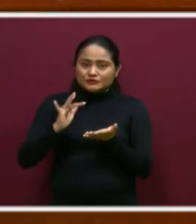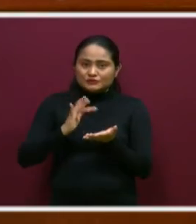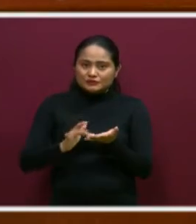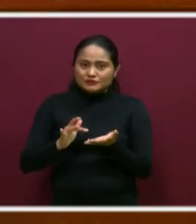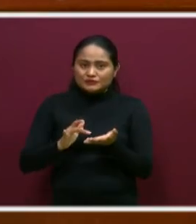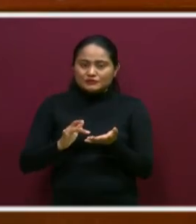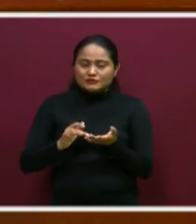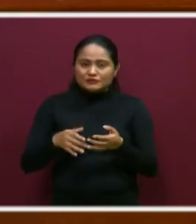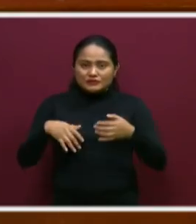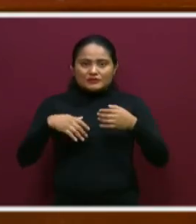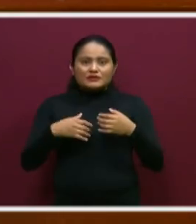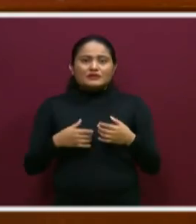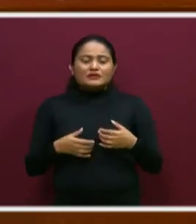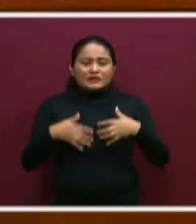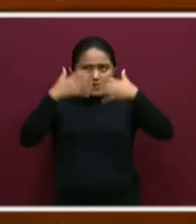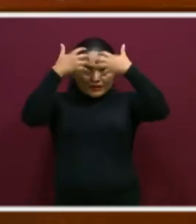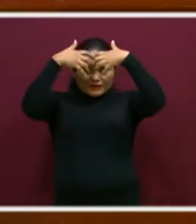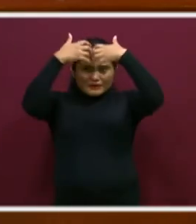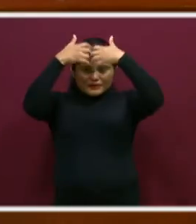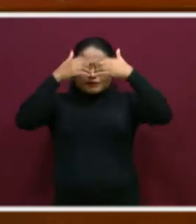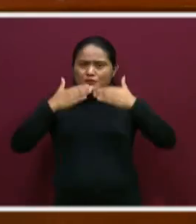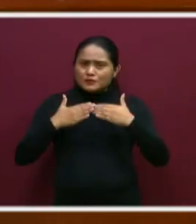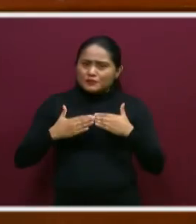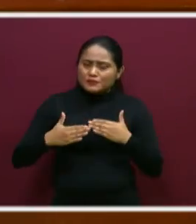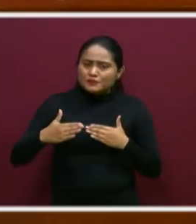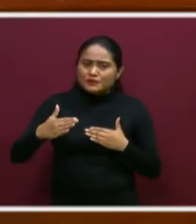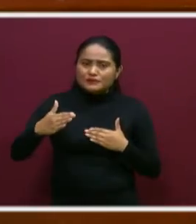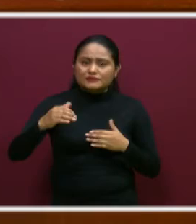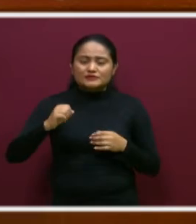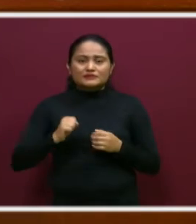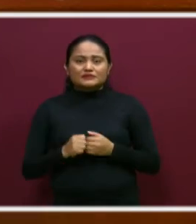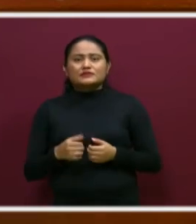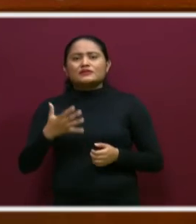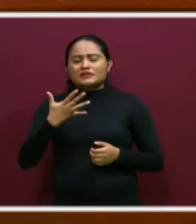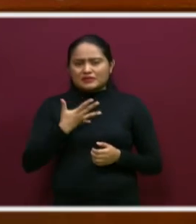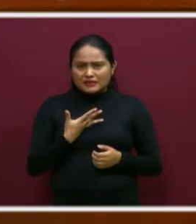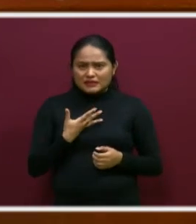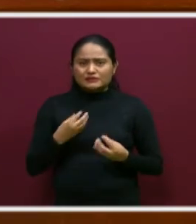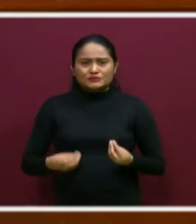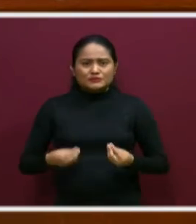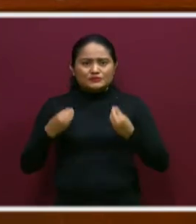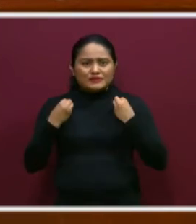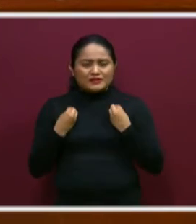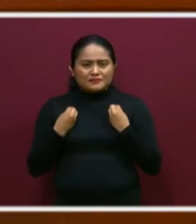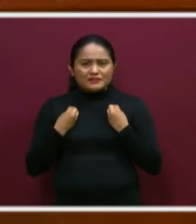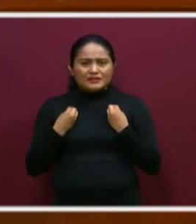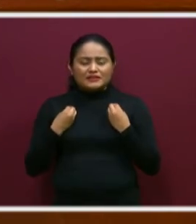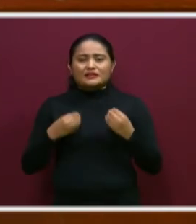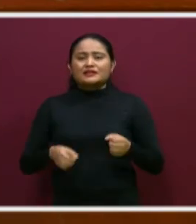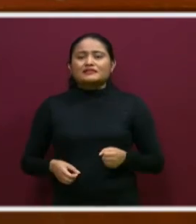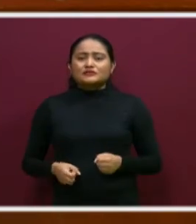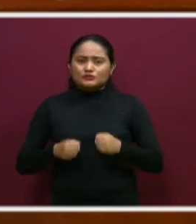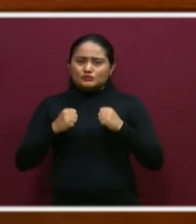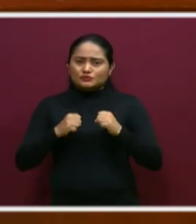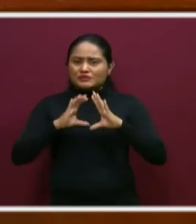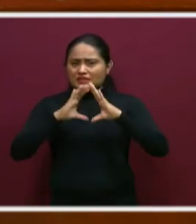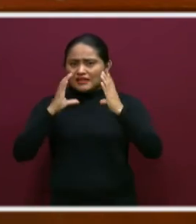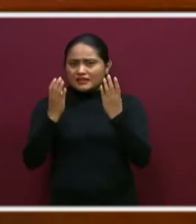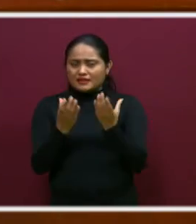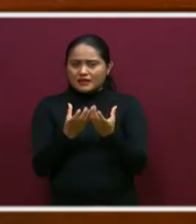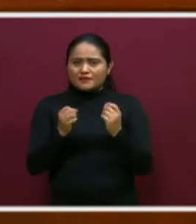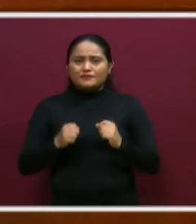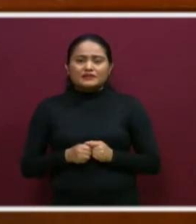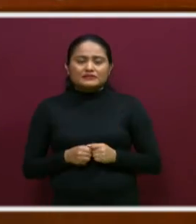para una vida más más sustentable en todos los sentidos el cuarto taller desarrollo